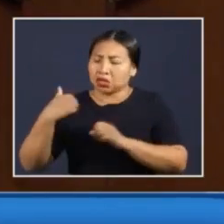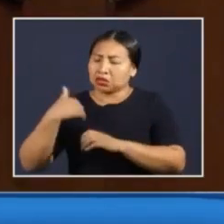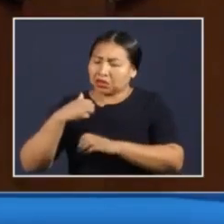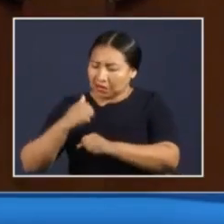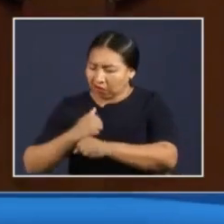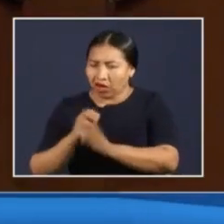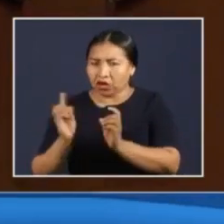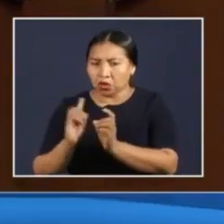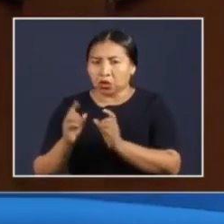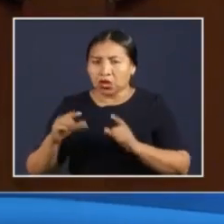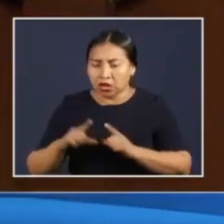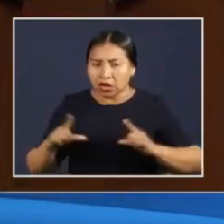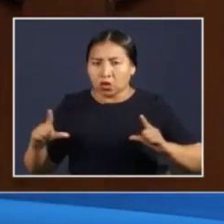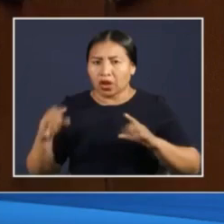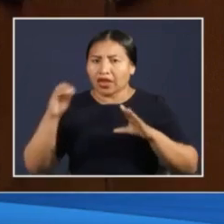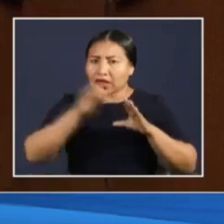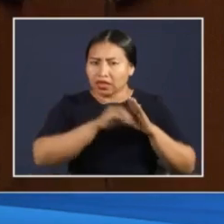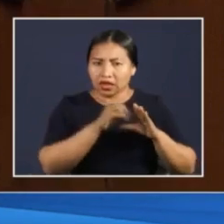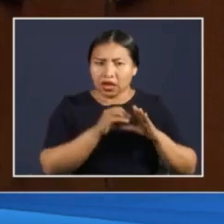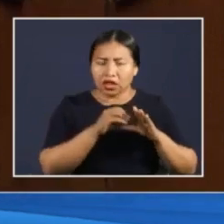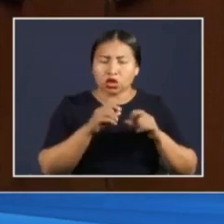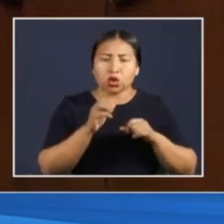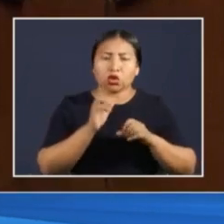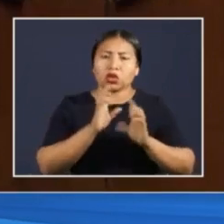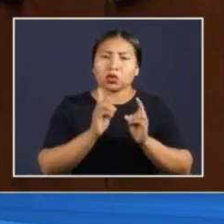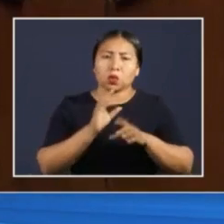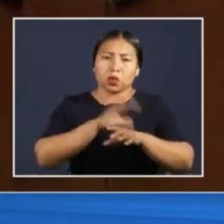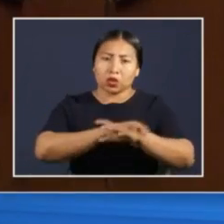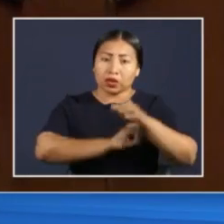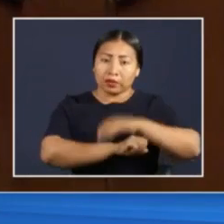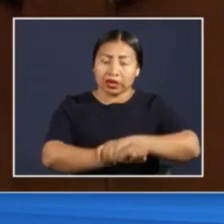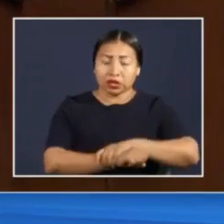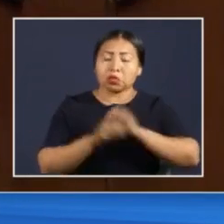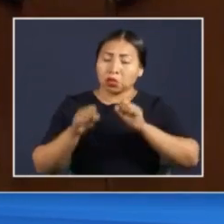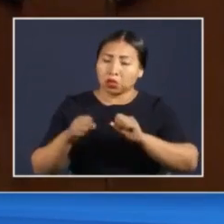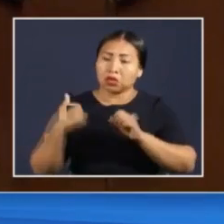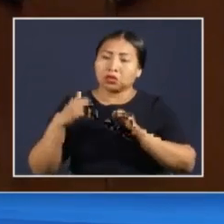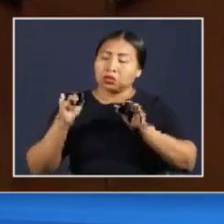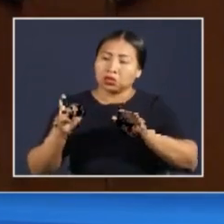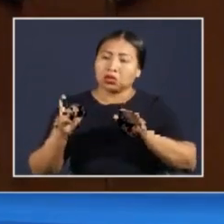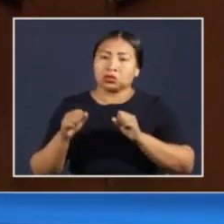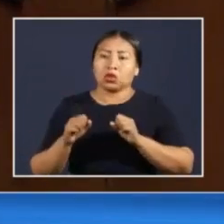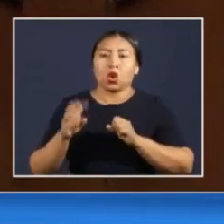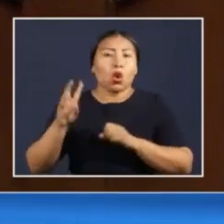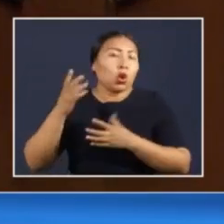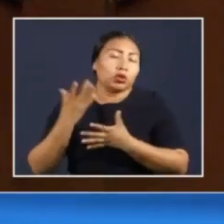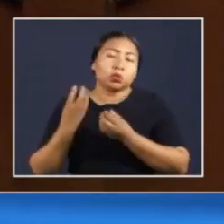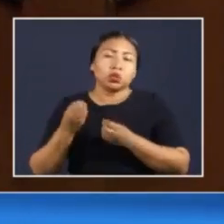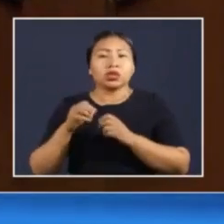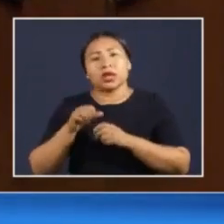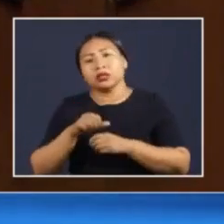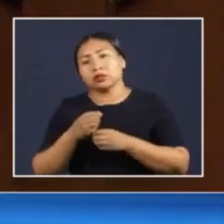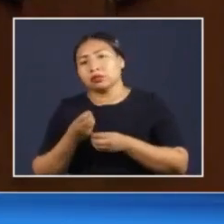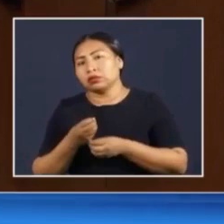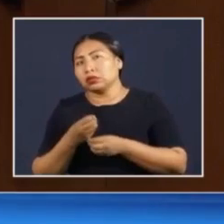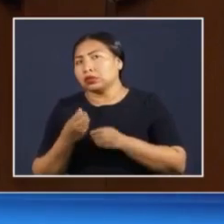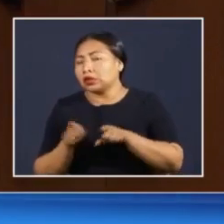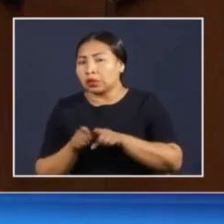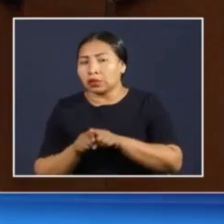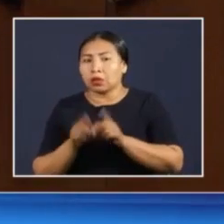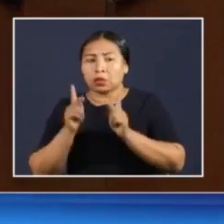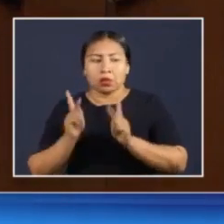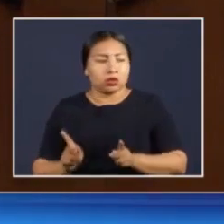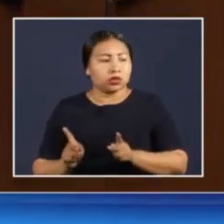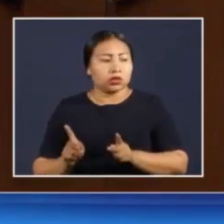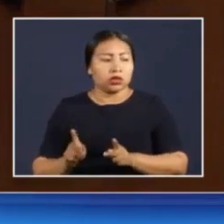mejor de las mejores escuelas penitenciarios del mundo de policía penitenciaria del mundo no están ejerciendo labor porque en panamá no había un cuerpo especializado